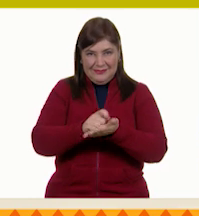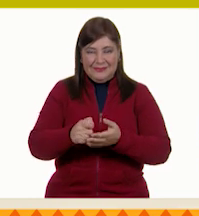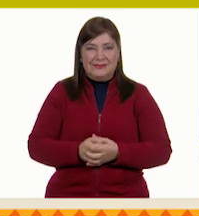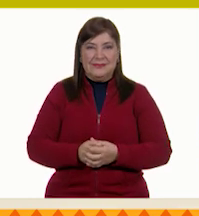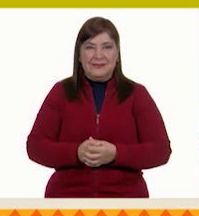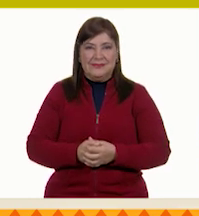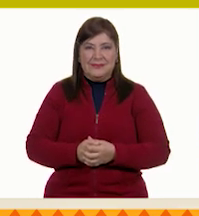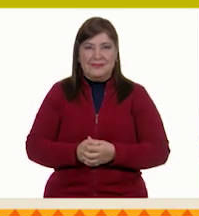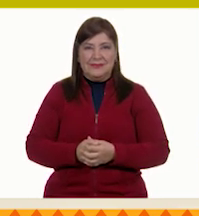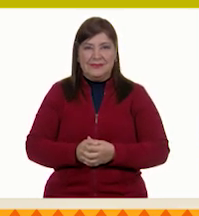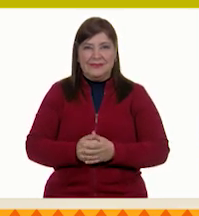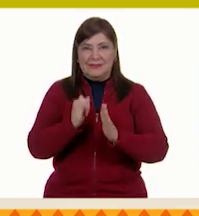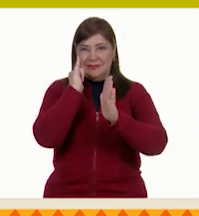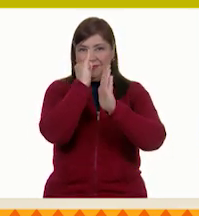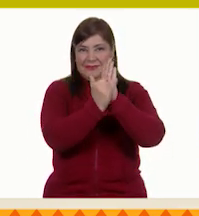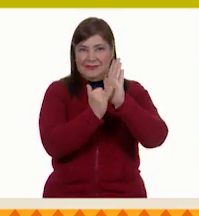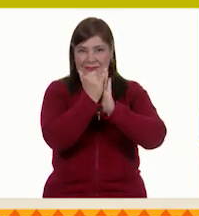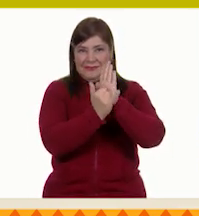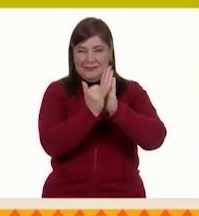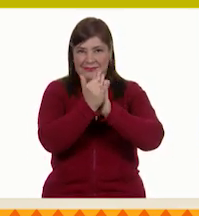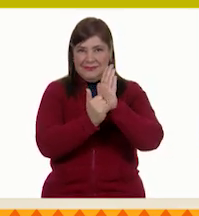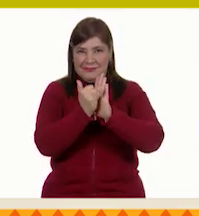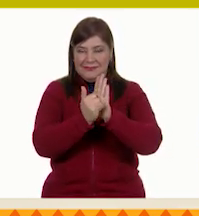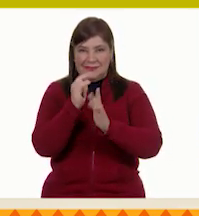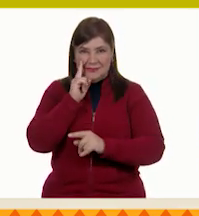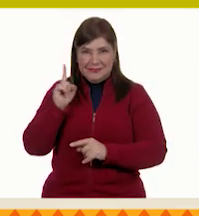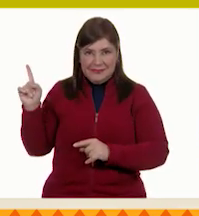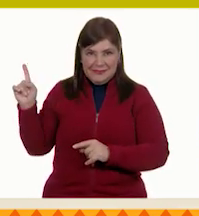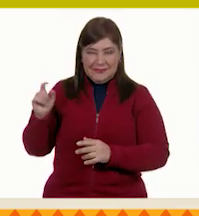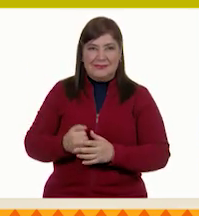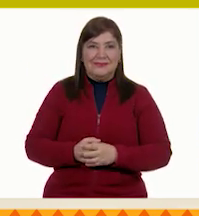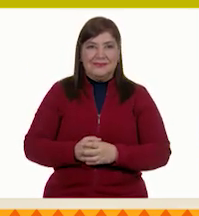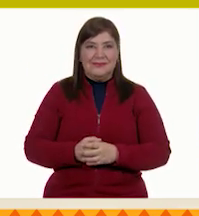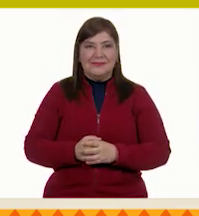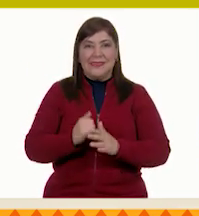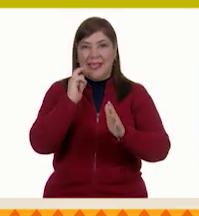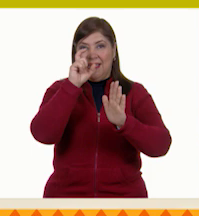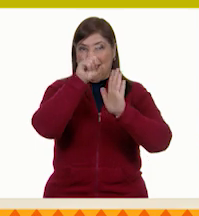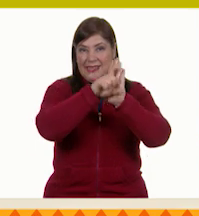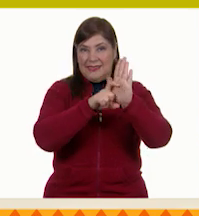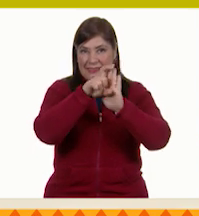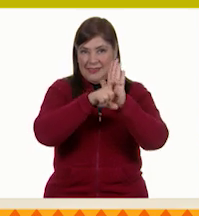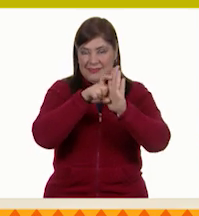@CEP_MX. YouTube Canal CEP. Instagram